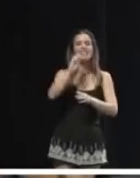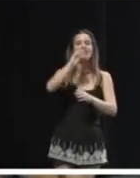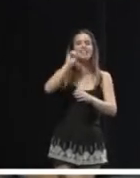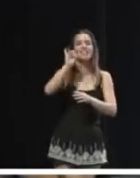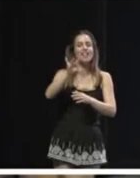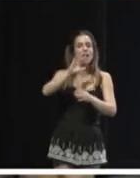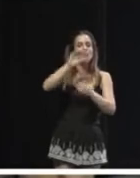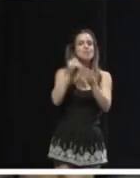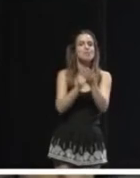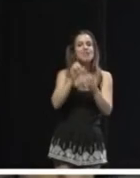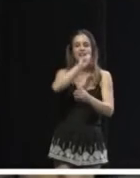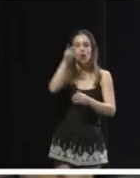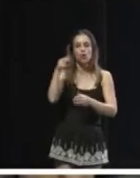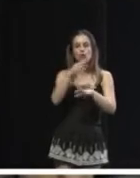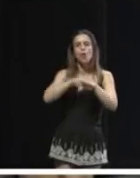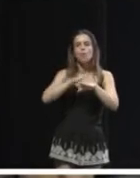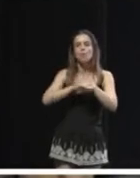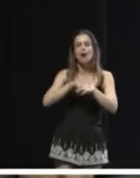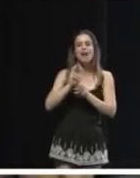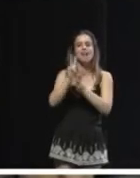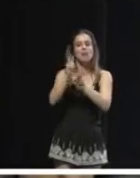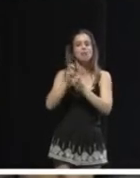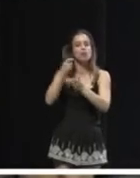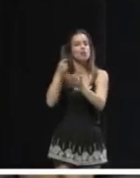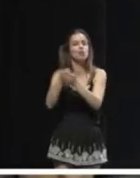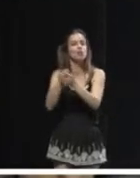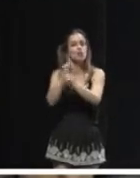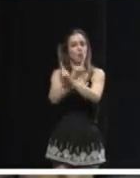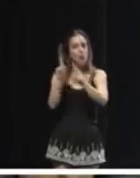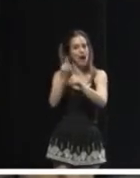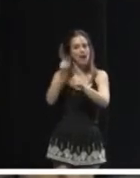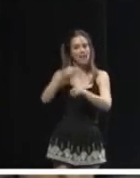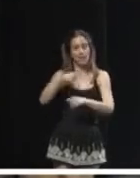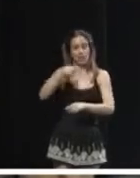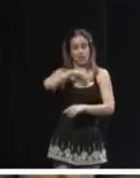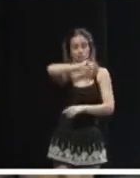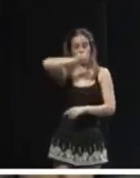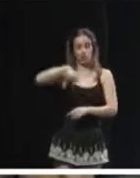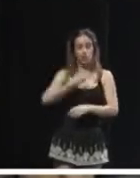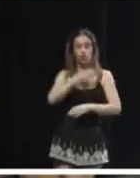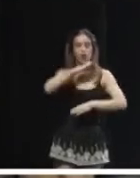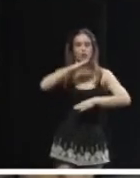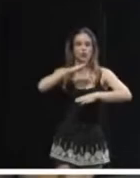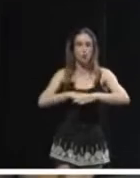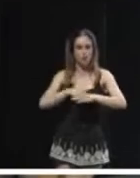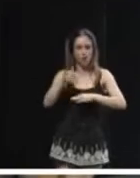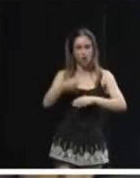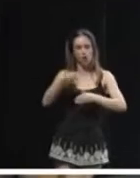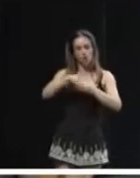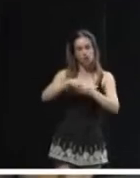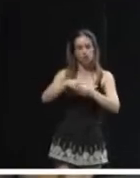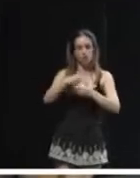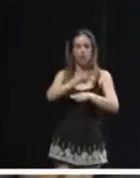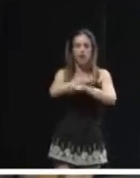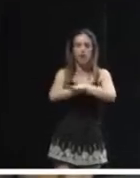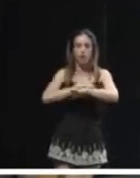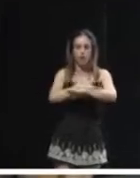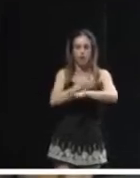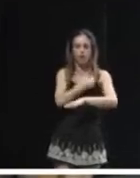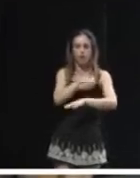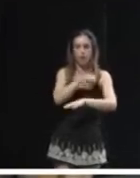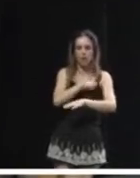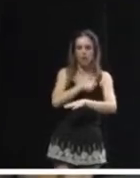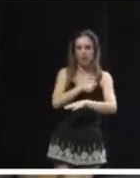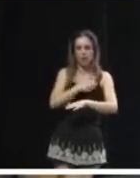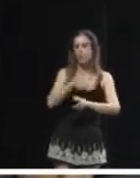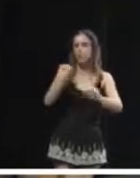que no paguen impuestos, hemos sido nosotras dentro del Gobierno de España, por primera vez en nuestro país, afectando a 10 millones